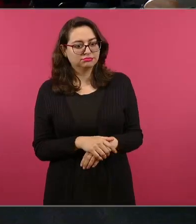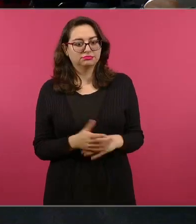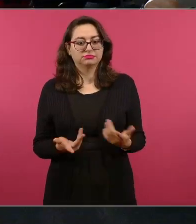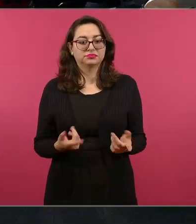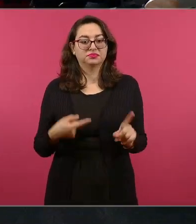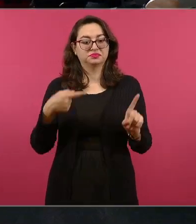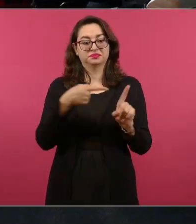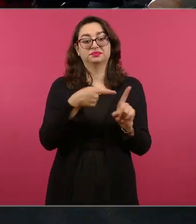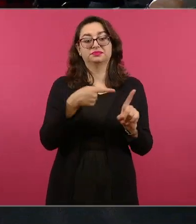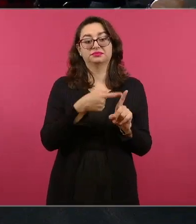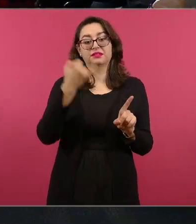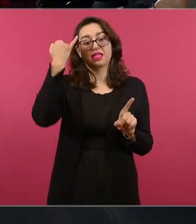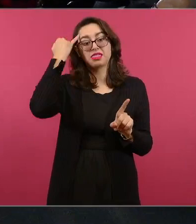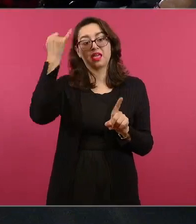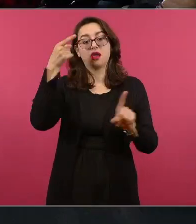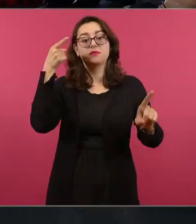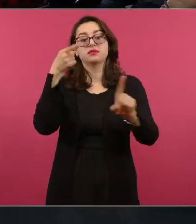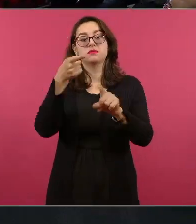ignorantes.